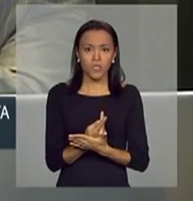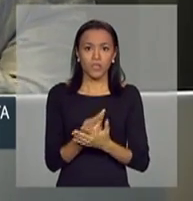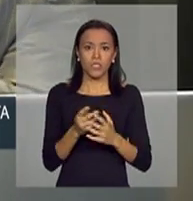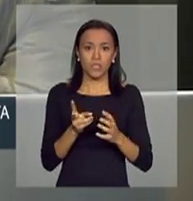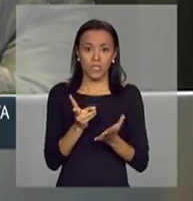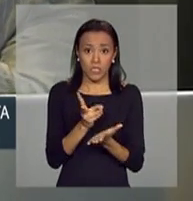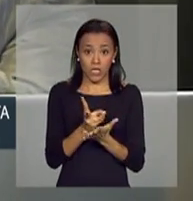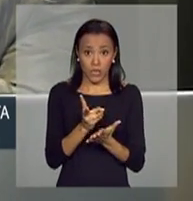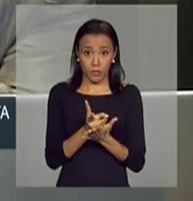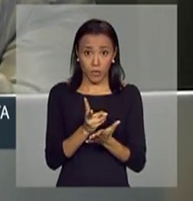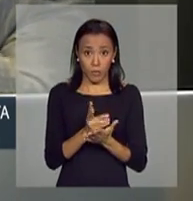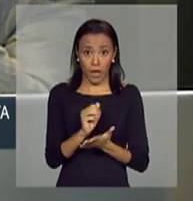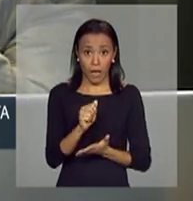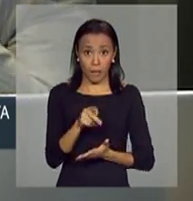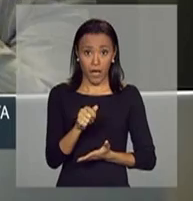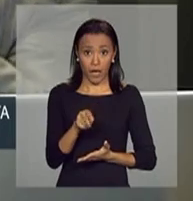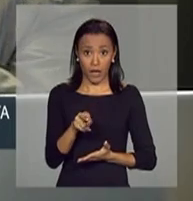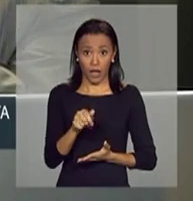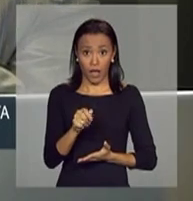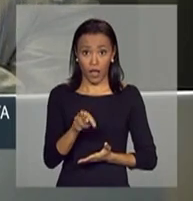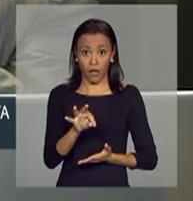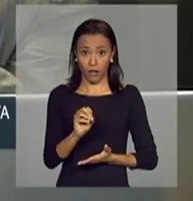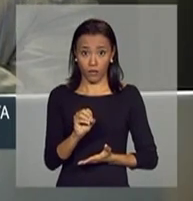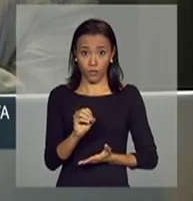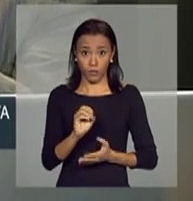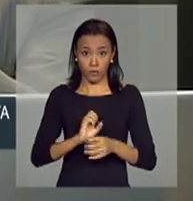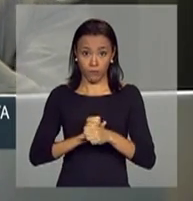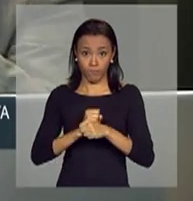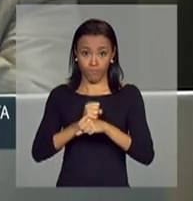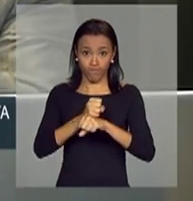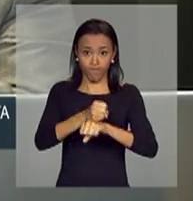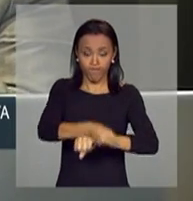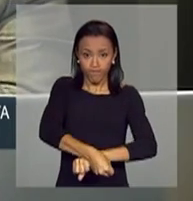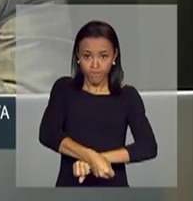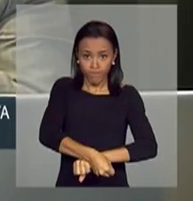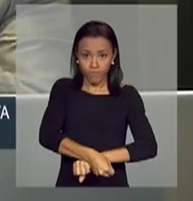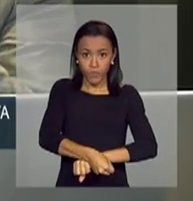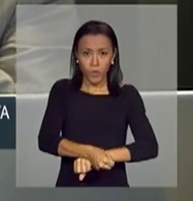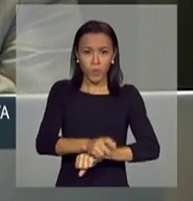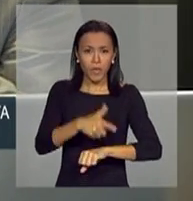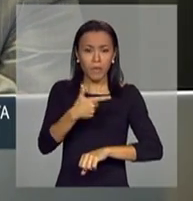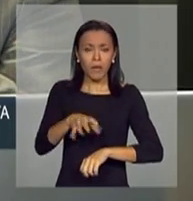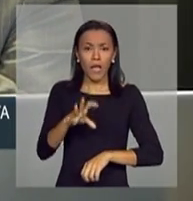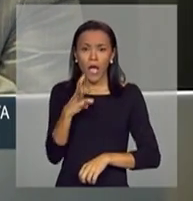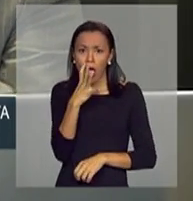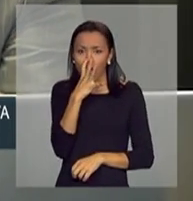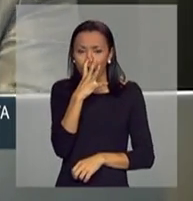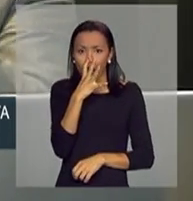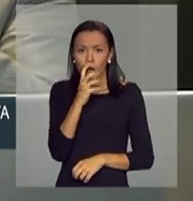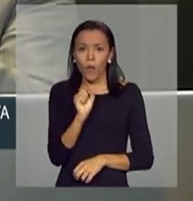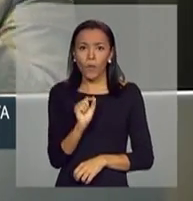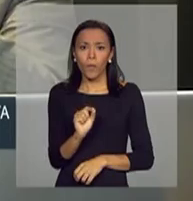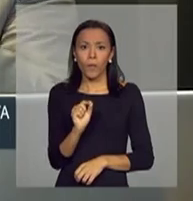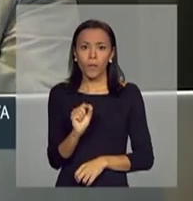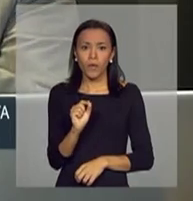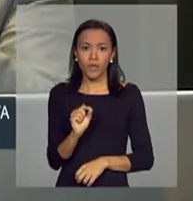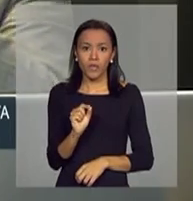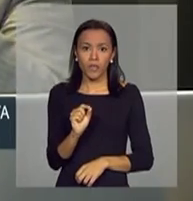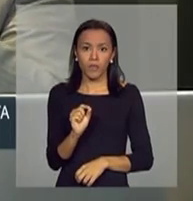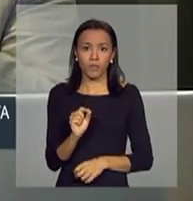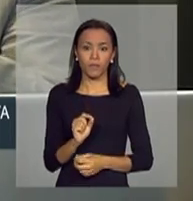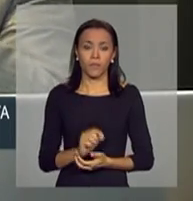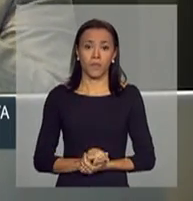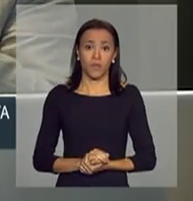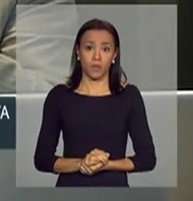un aparato de tortura, es una burocracia de la tortura. Pero lo más interesante es lo que viene después, que aún sobrevenida